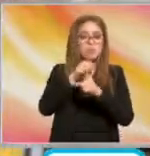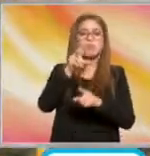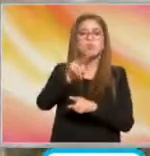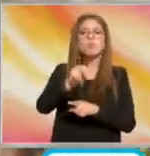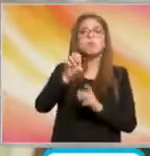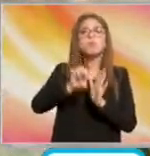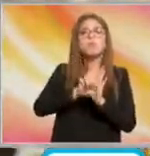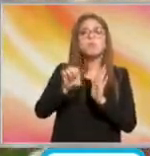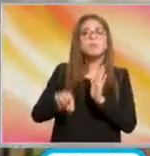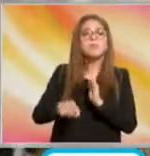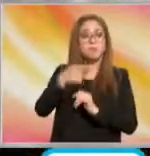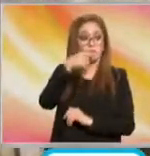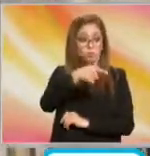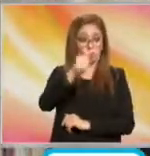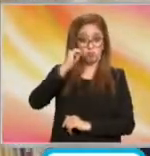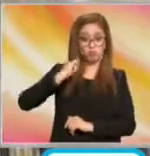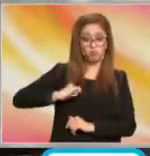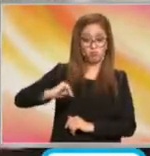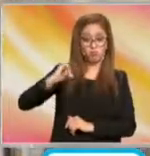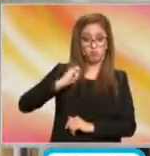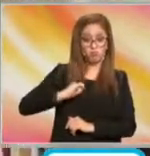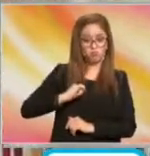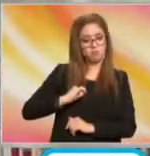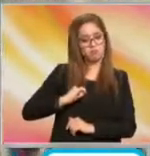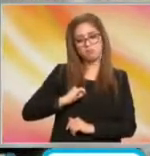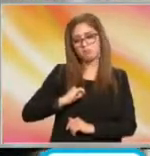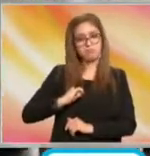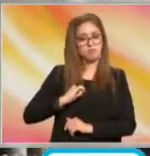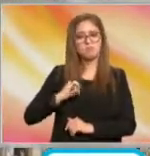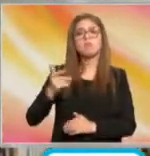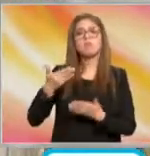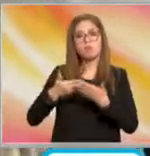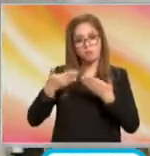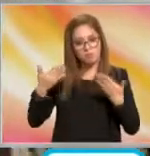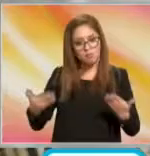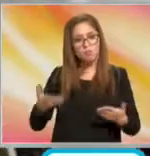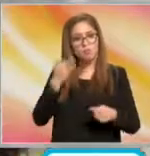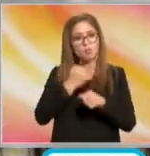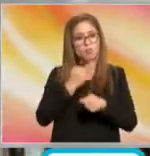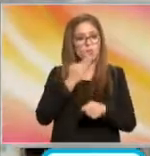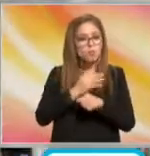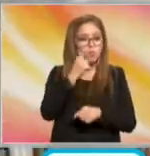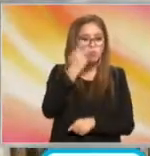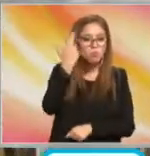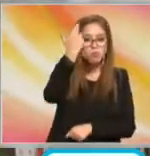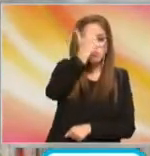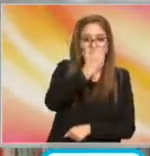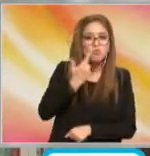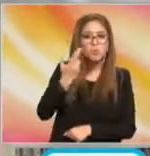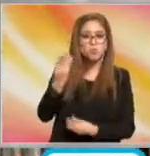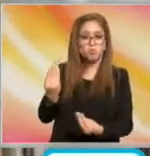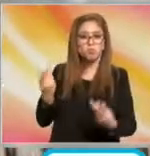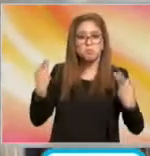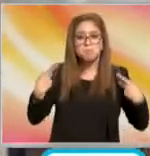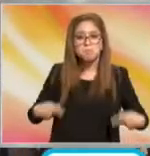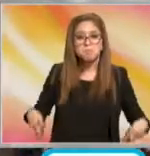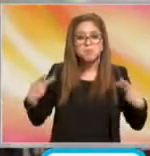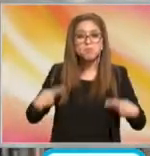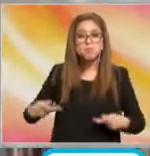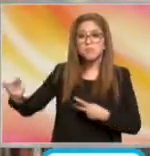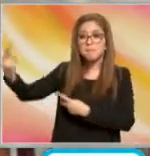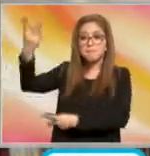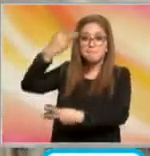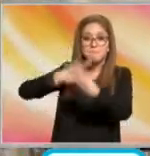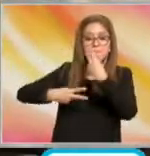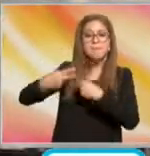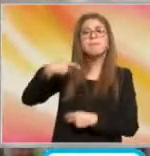no es algo antiguo. No, Actualmente vienen, si te estás aquí, ves que hay mucha gente que viene a las librerías, de